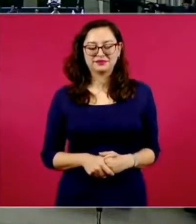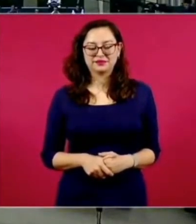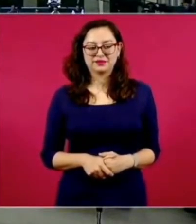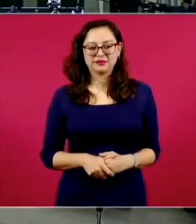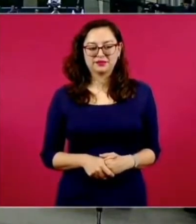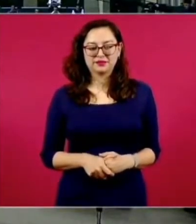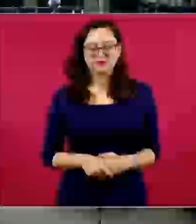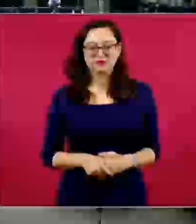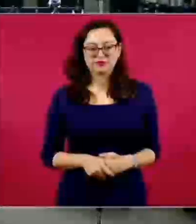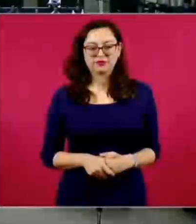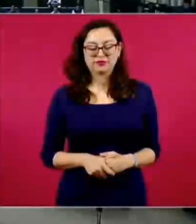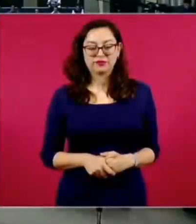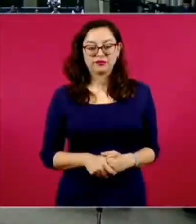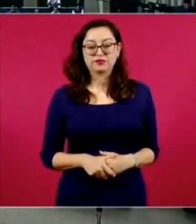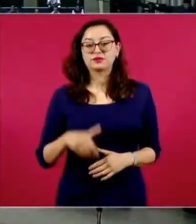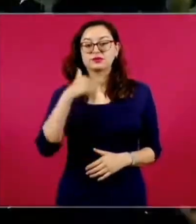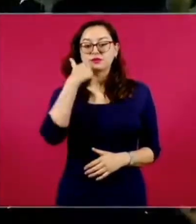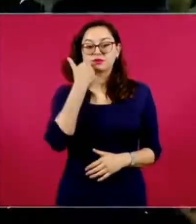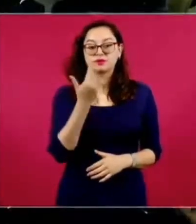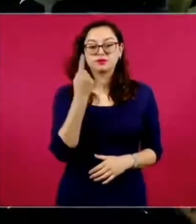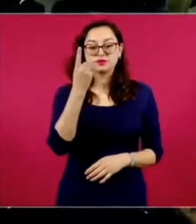Porque les quiero hacer notar algo.